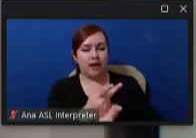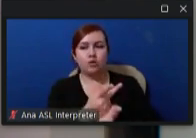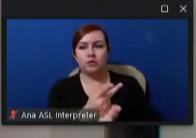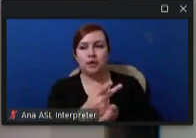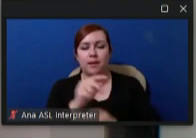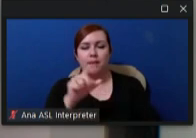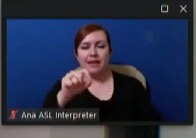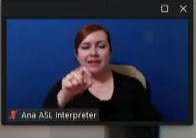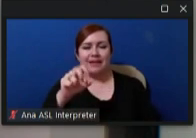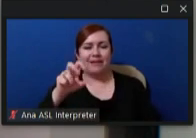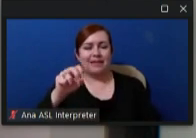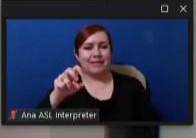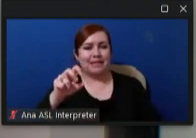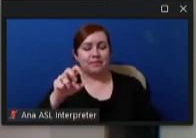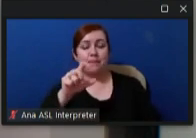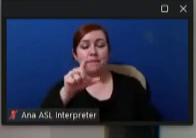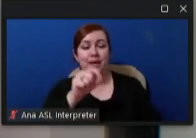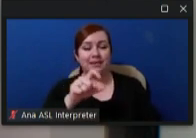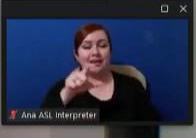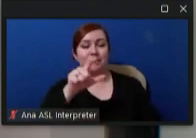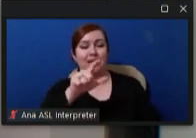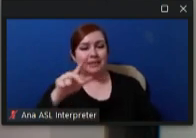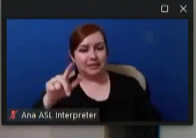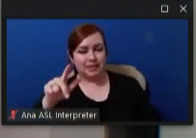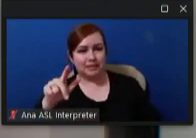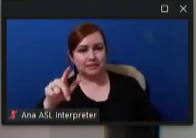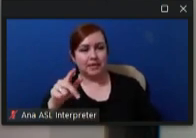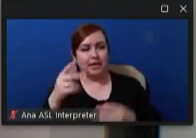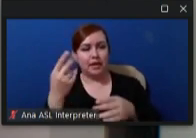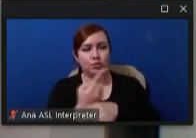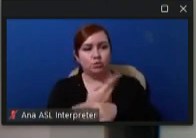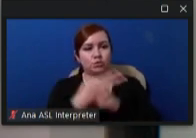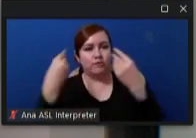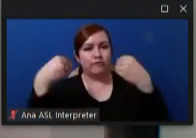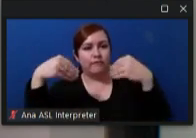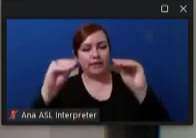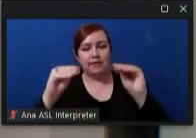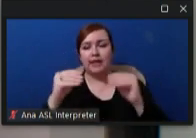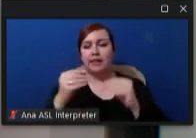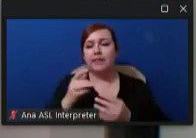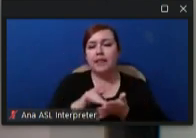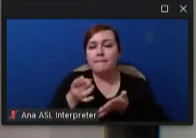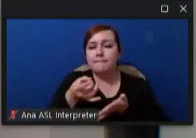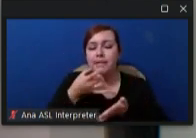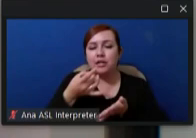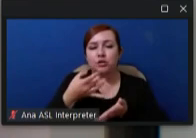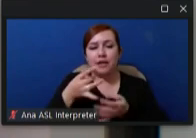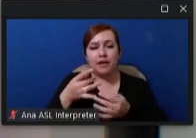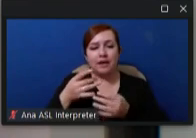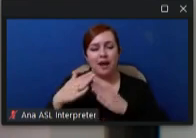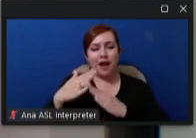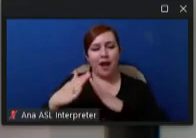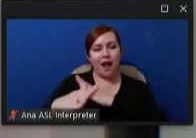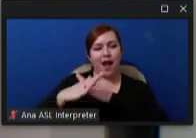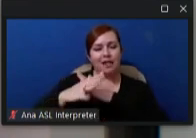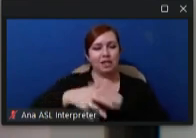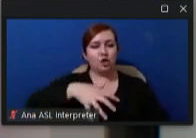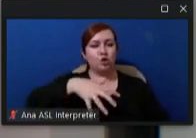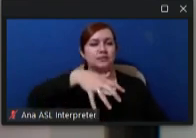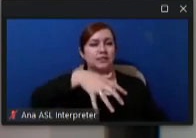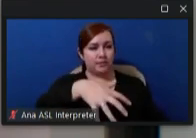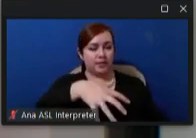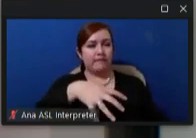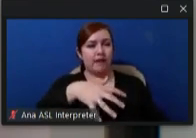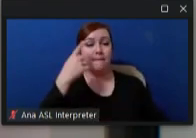75-2023 el libre uso, venta y comercialización de la píldora anticonceptiva de emergencia, PAE, garantizando así